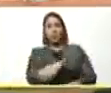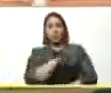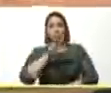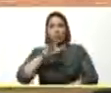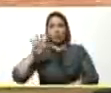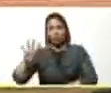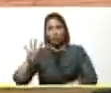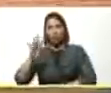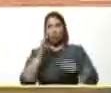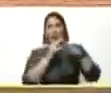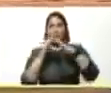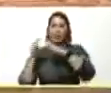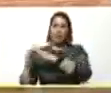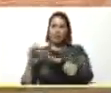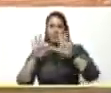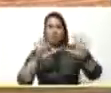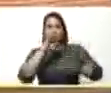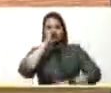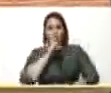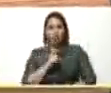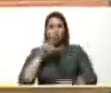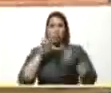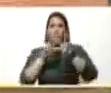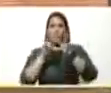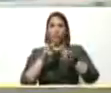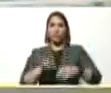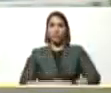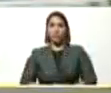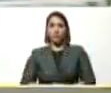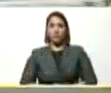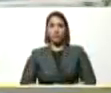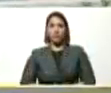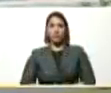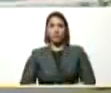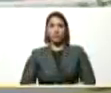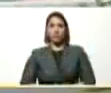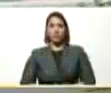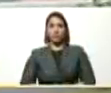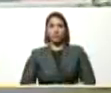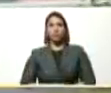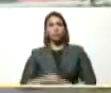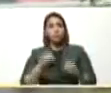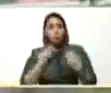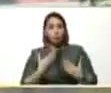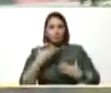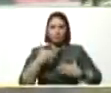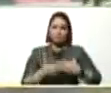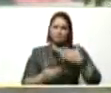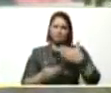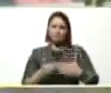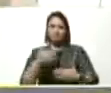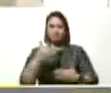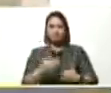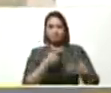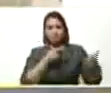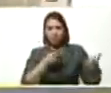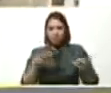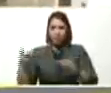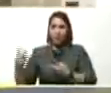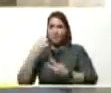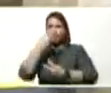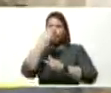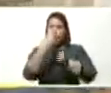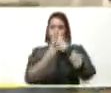110.434 viviendas en los 10 años de la gran misión Vivienda Venezuela. Bueno, aquí vamos. Nos están invitando a